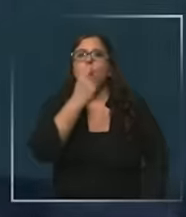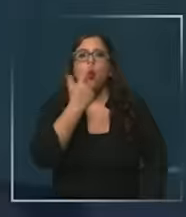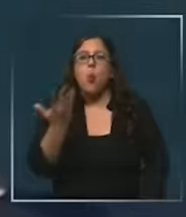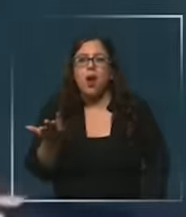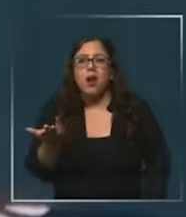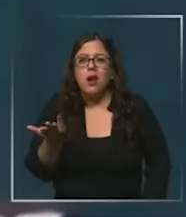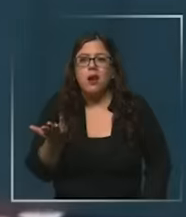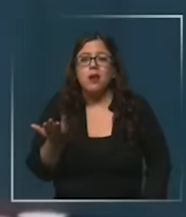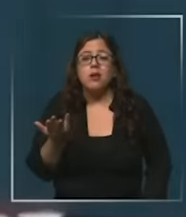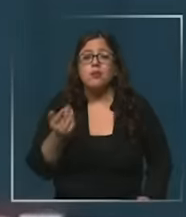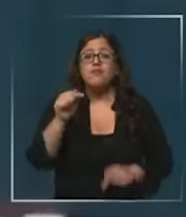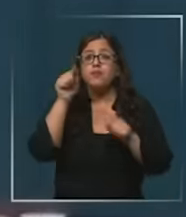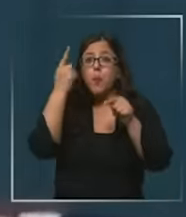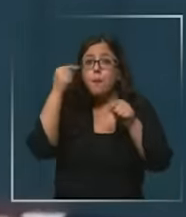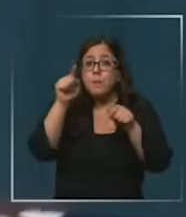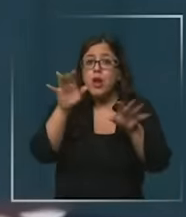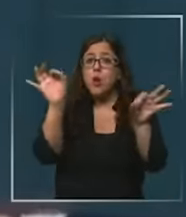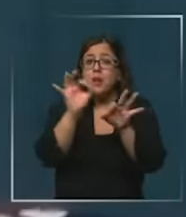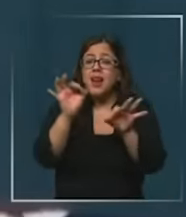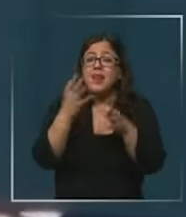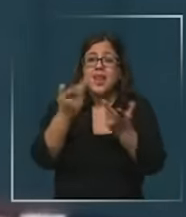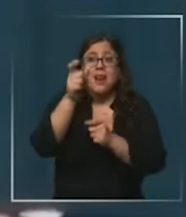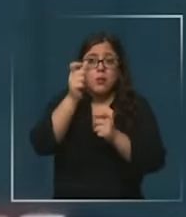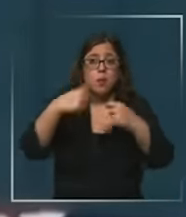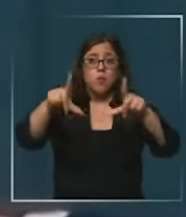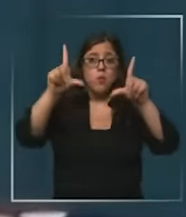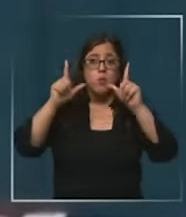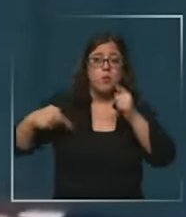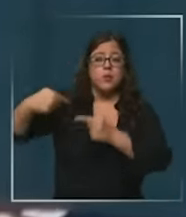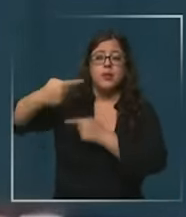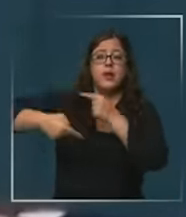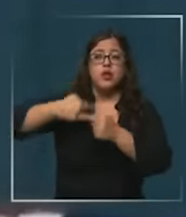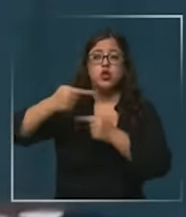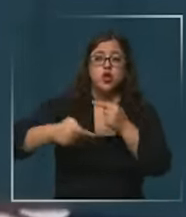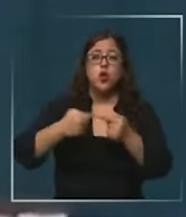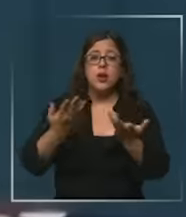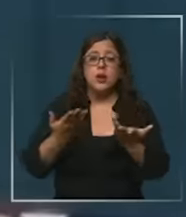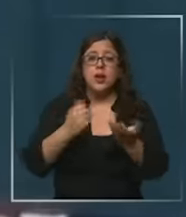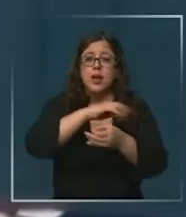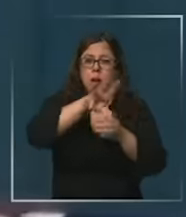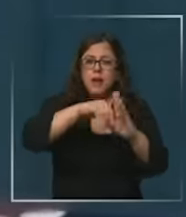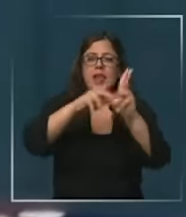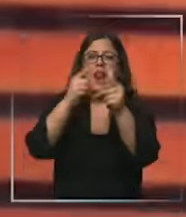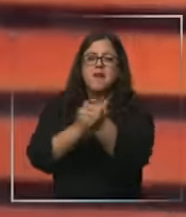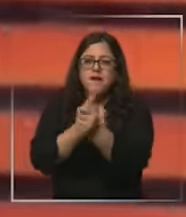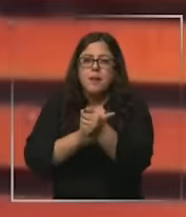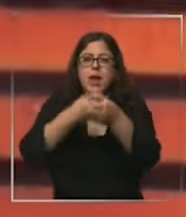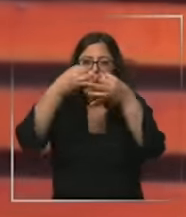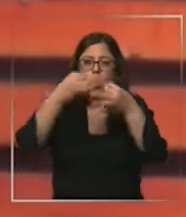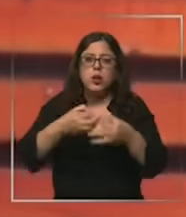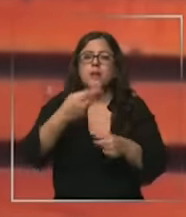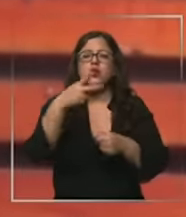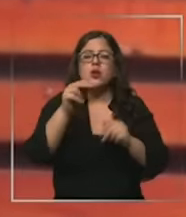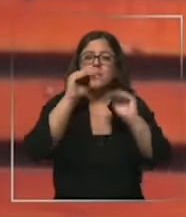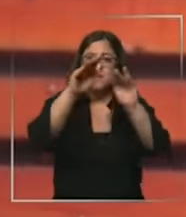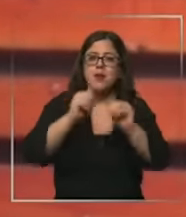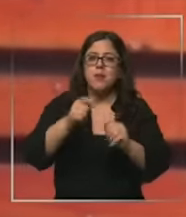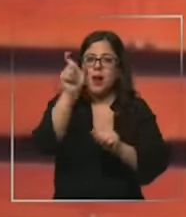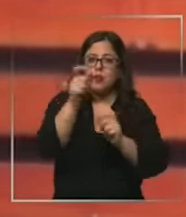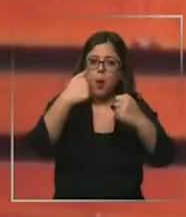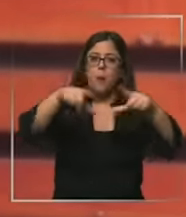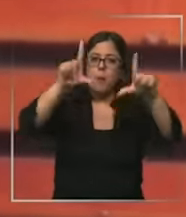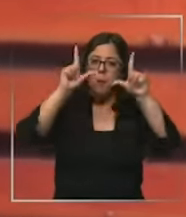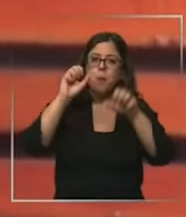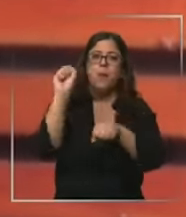organización. Lo que podemos anticipar es que el protagonista de esta historia involucró a familiares en su mafia, tal como el protagonista del